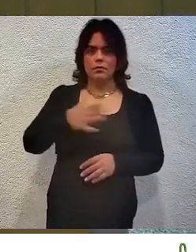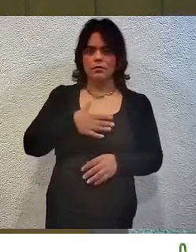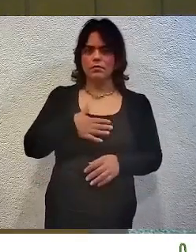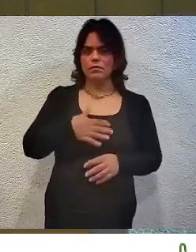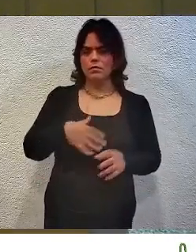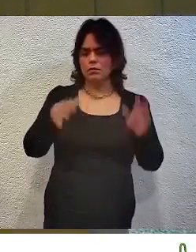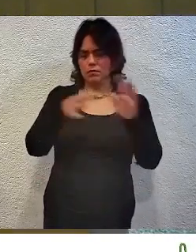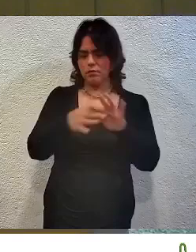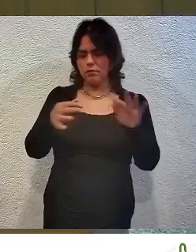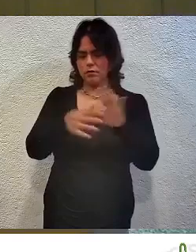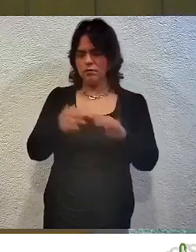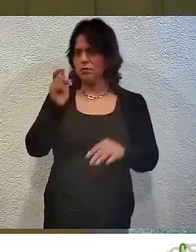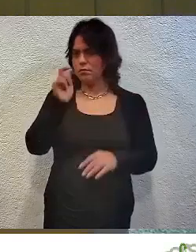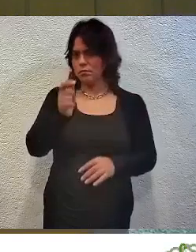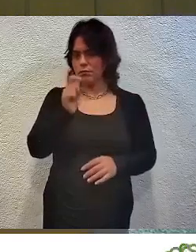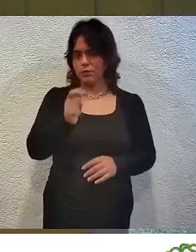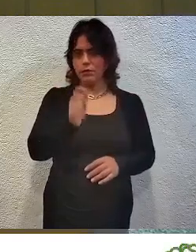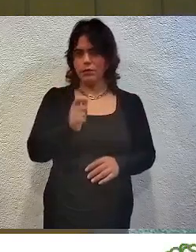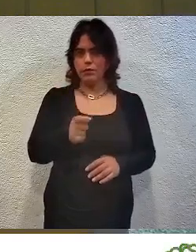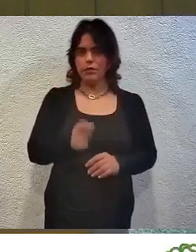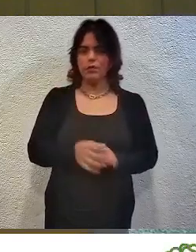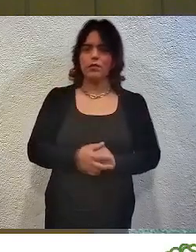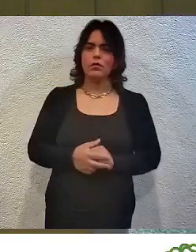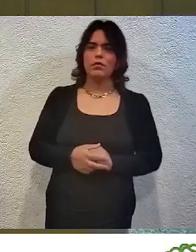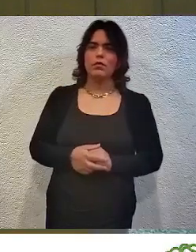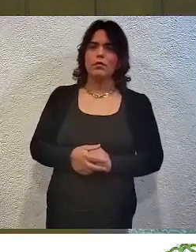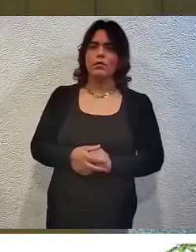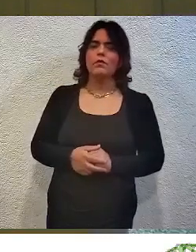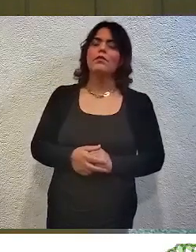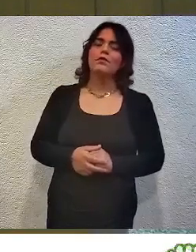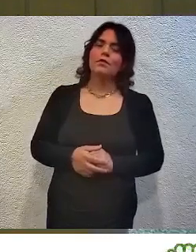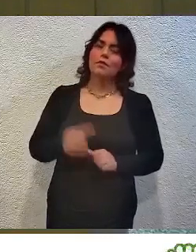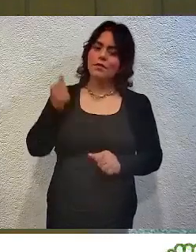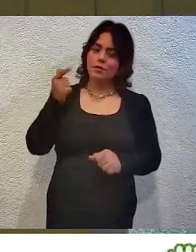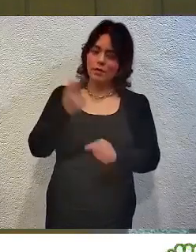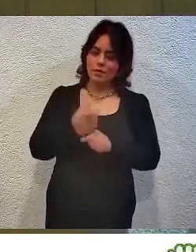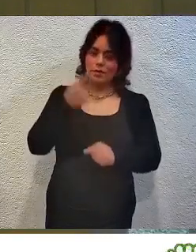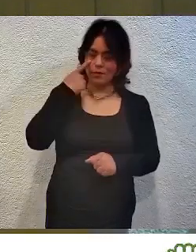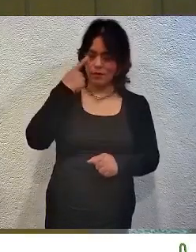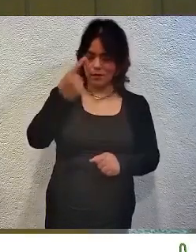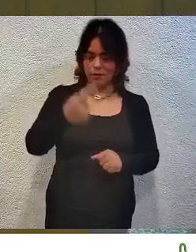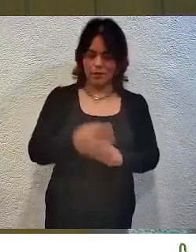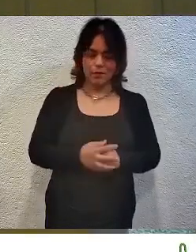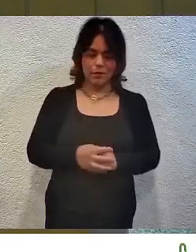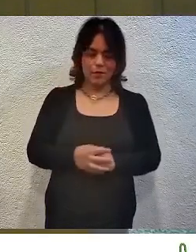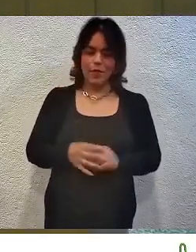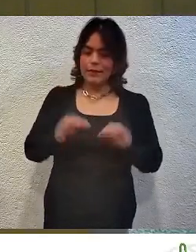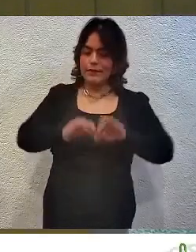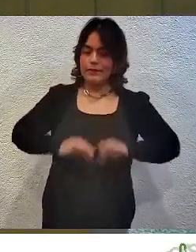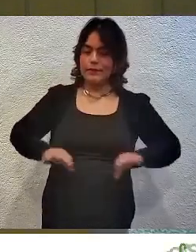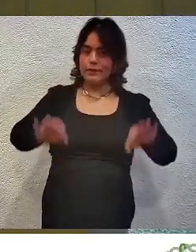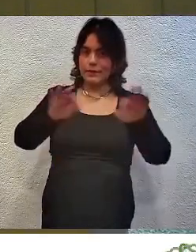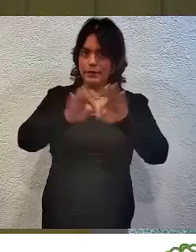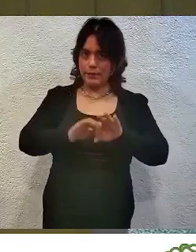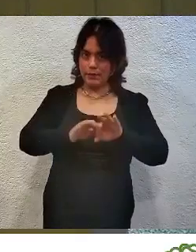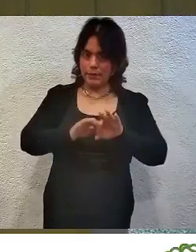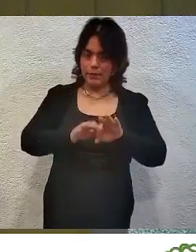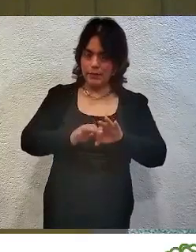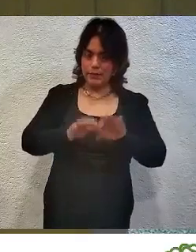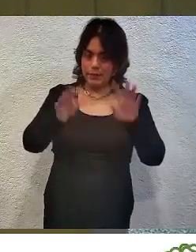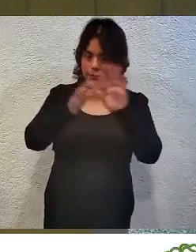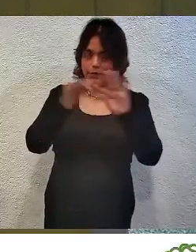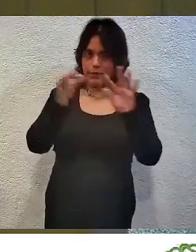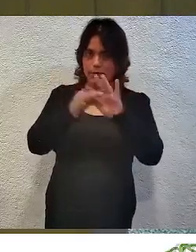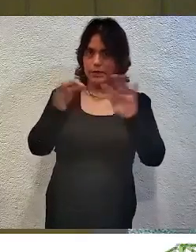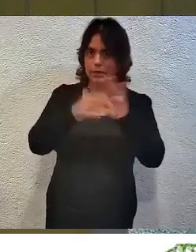el sentido de hacer énfasis en lo siguiente, porque creo que es importante darlo